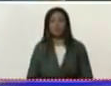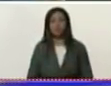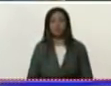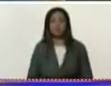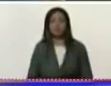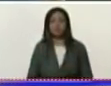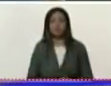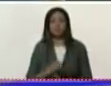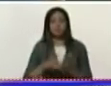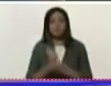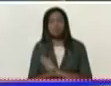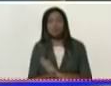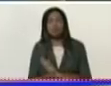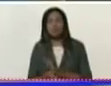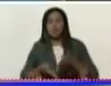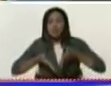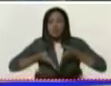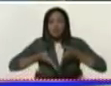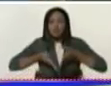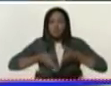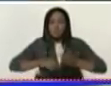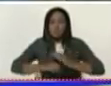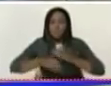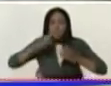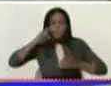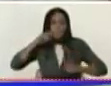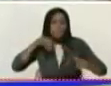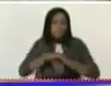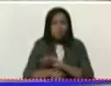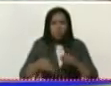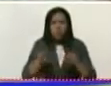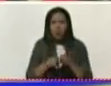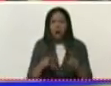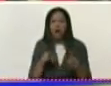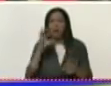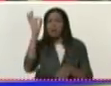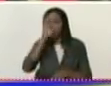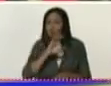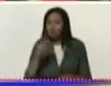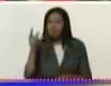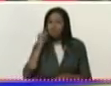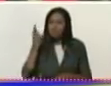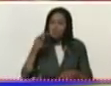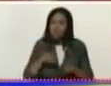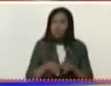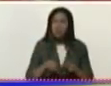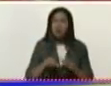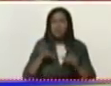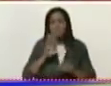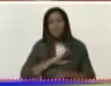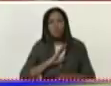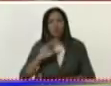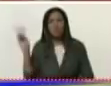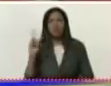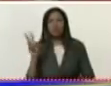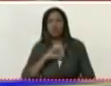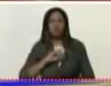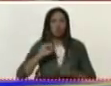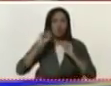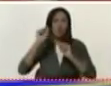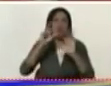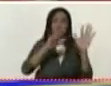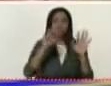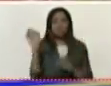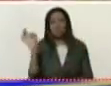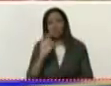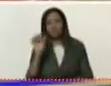Que paran las cochinas y nos preparemos para que el pernil sea eminentemente venezolano. Hemos logrado el